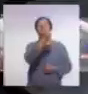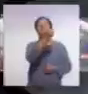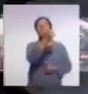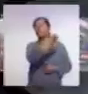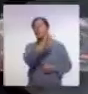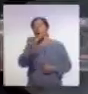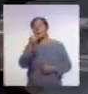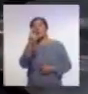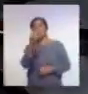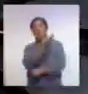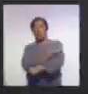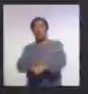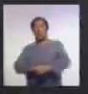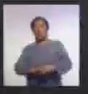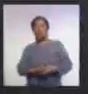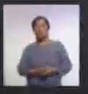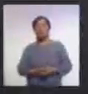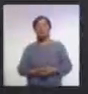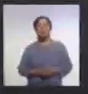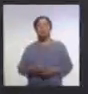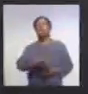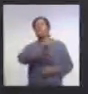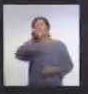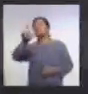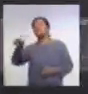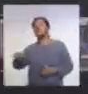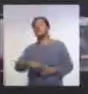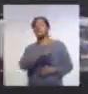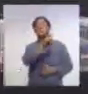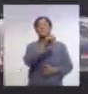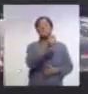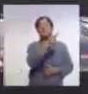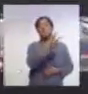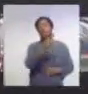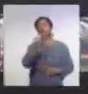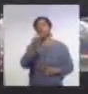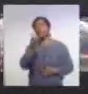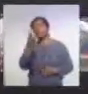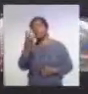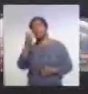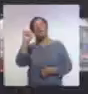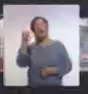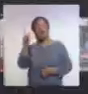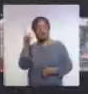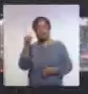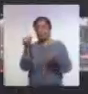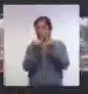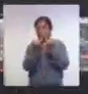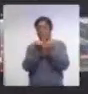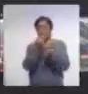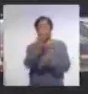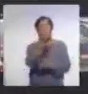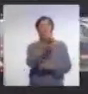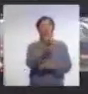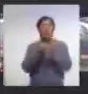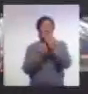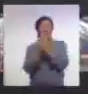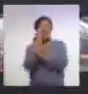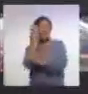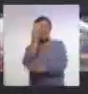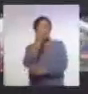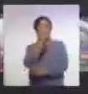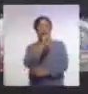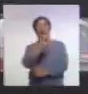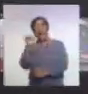a 1 de la tarde. Sí. Y de ahí nos vamos al 22 y 23 de agosto, igual de 9 de la mañana a 1 de la tarde. Vamos